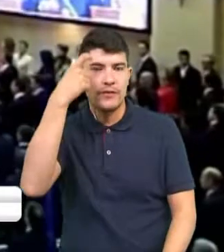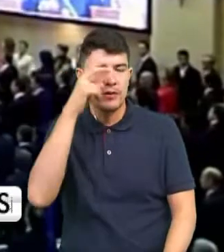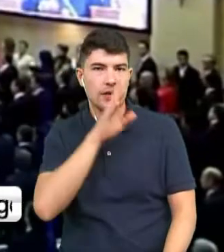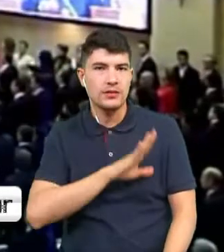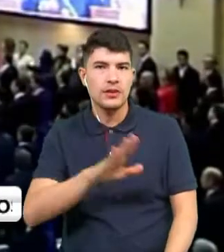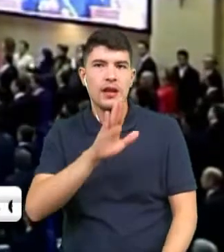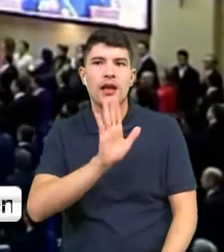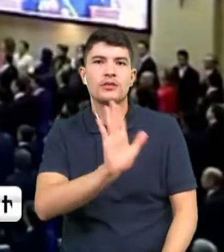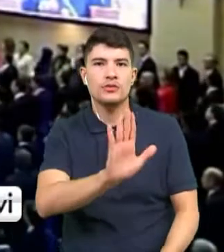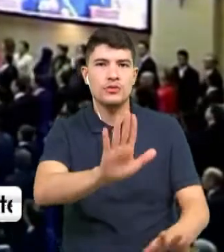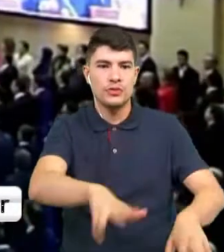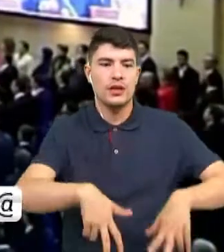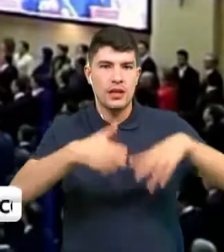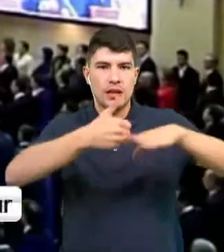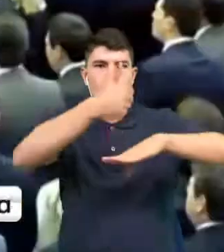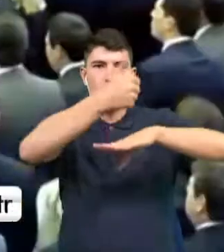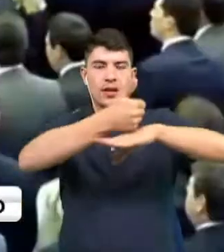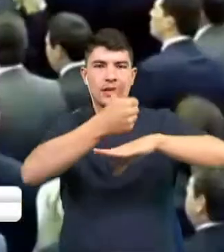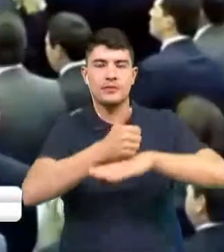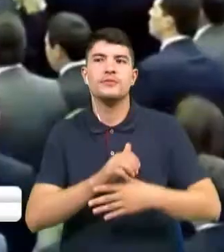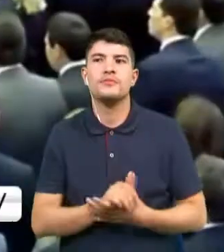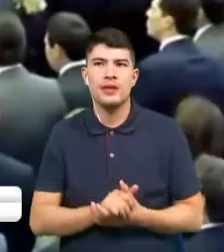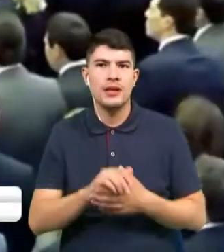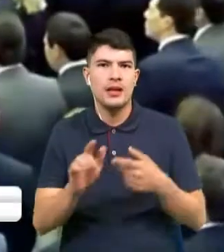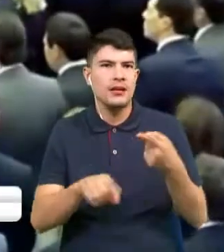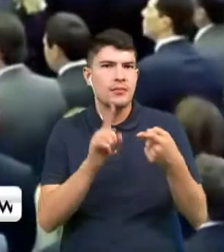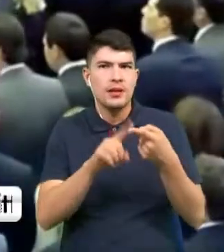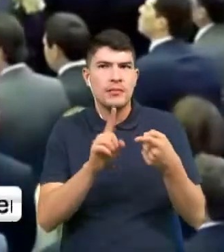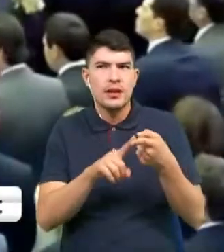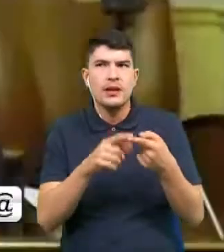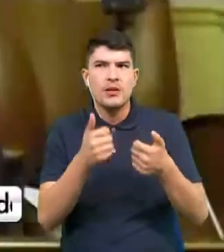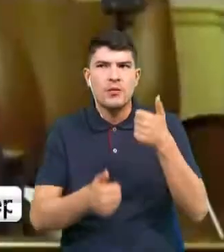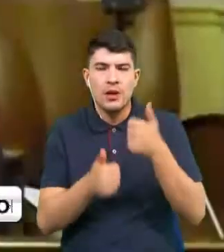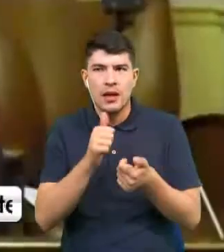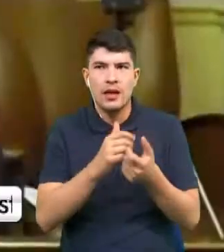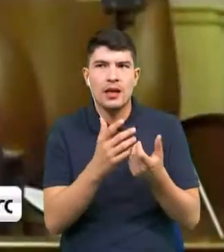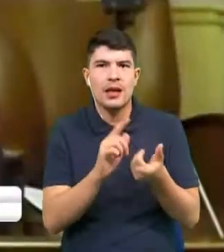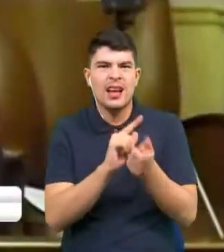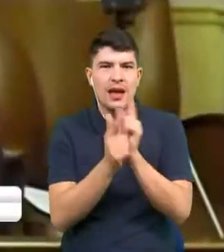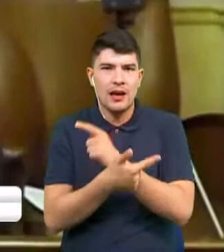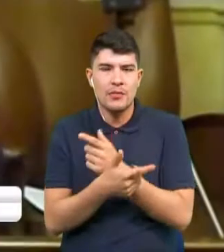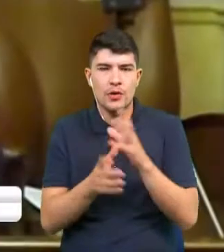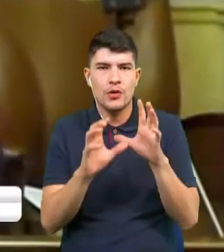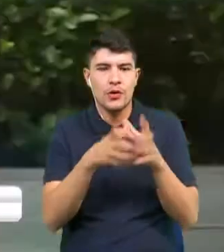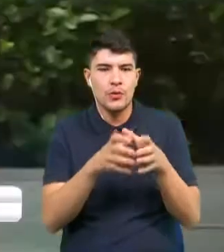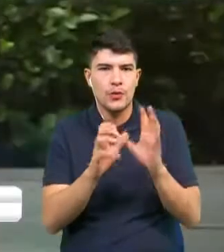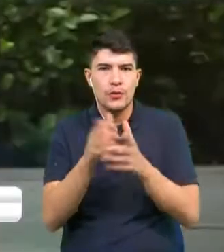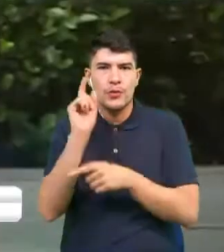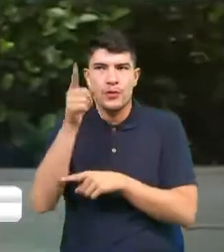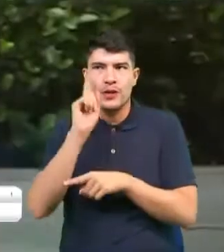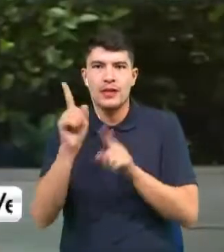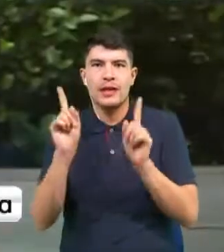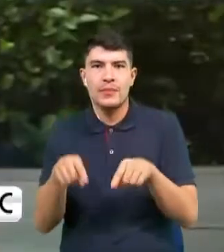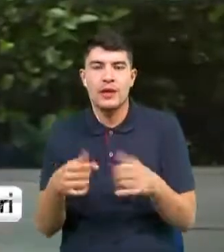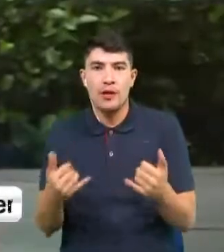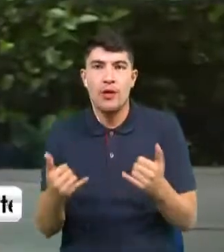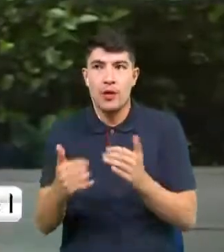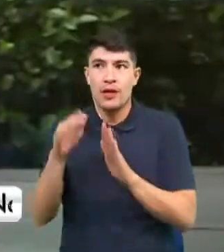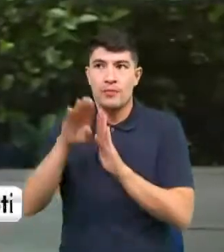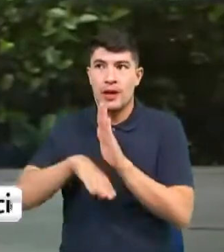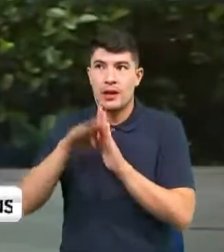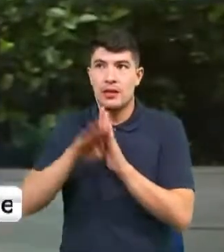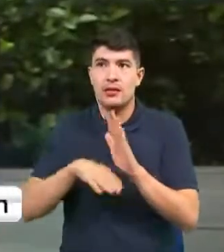ante el Congreso de la República. Las primeras se refieren a la cohesión de los partidos, a economizar las hoy